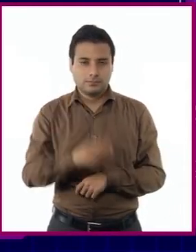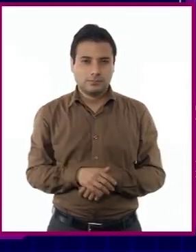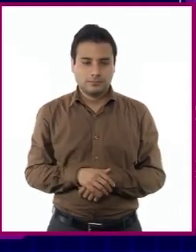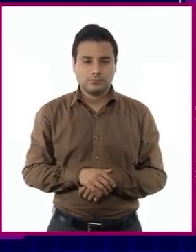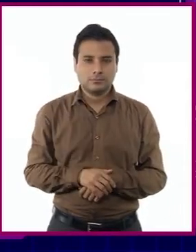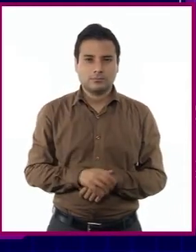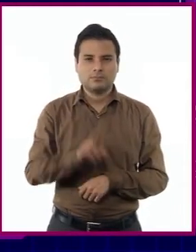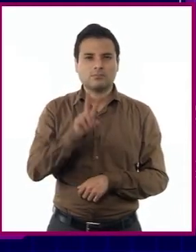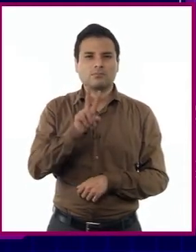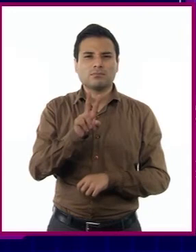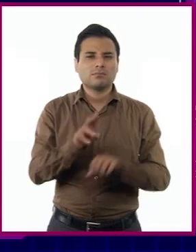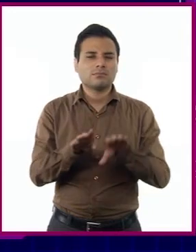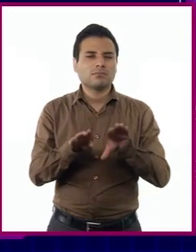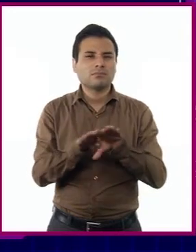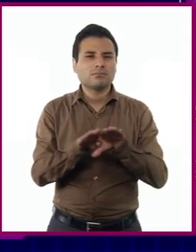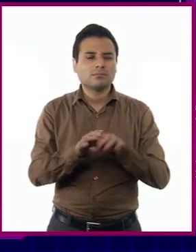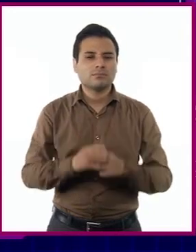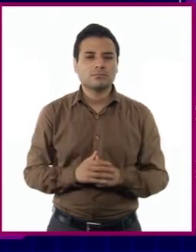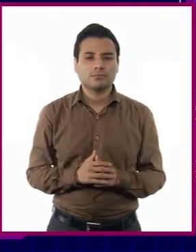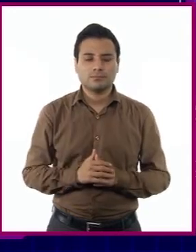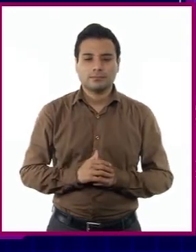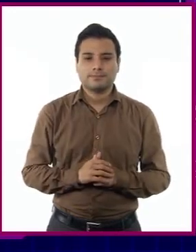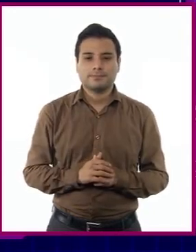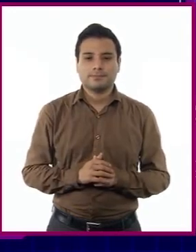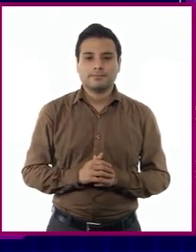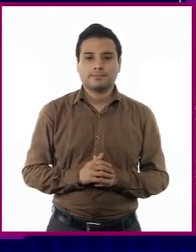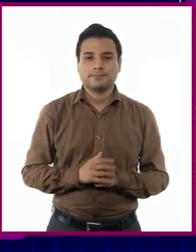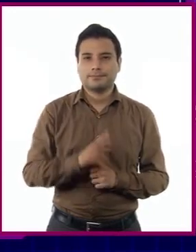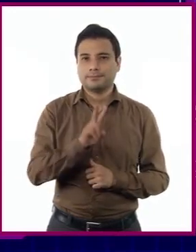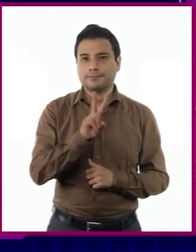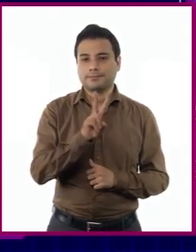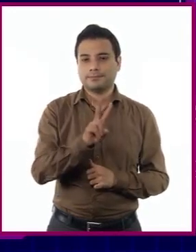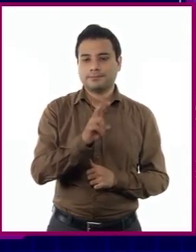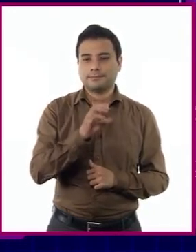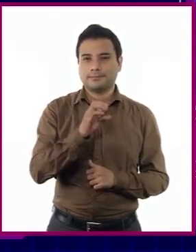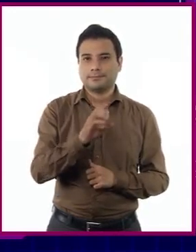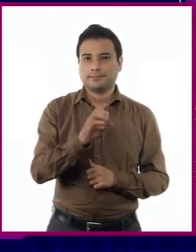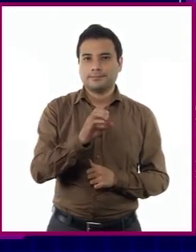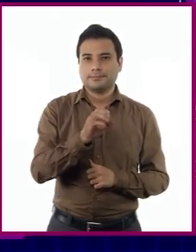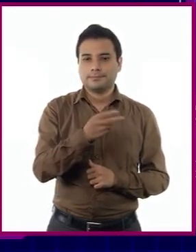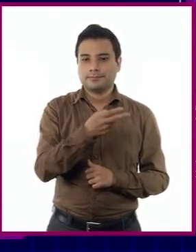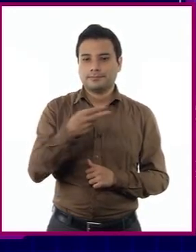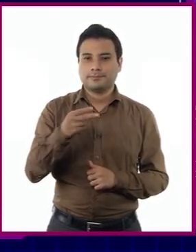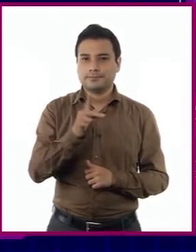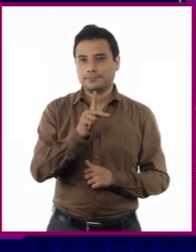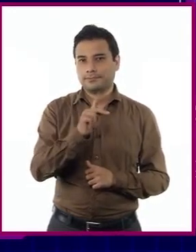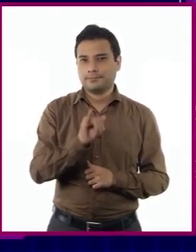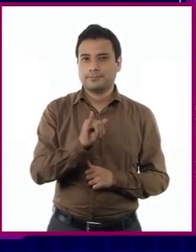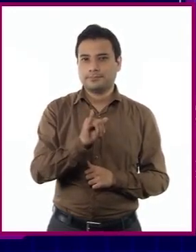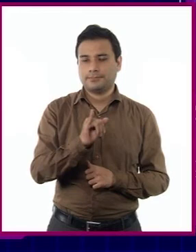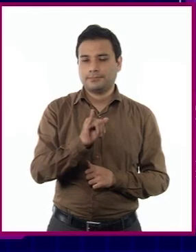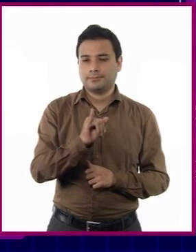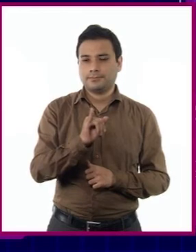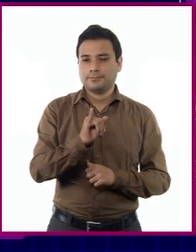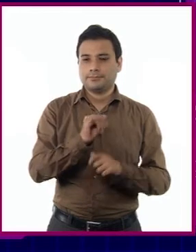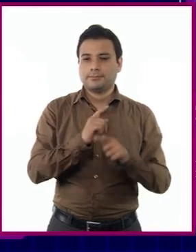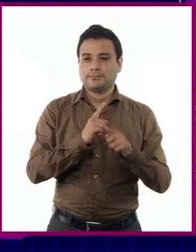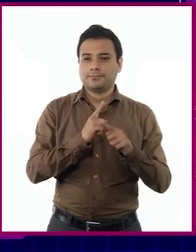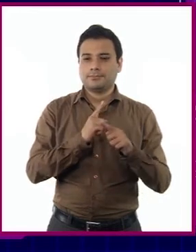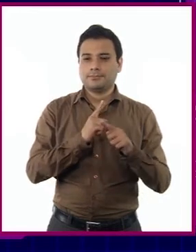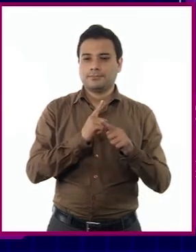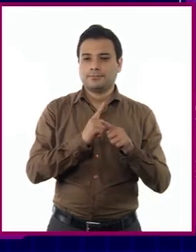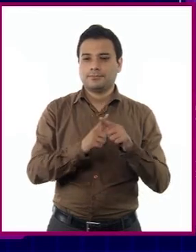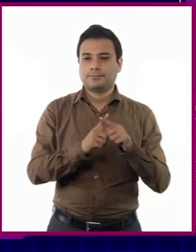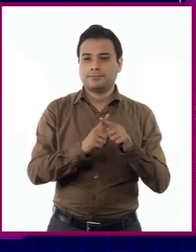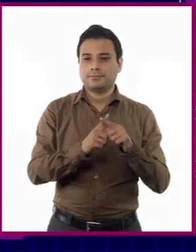puede expresarse como volumen del cilindro igual a pi por el radio de la base circular